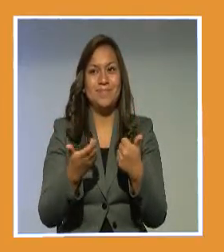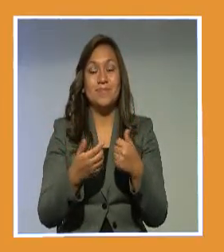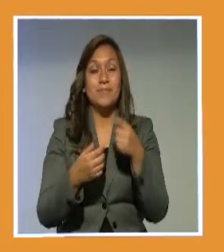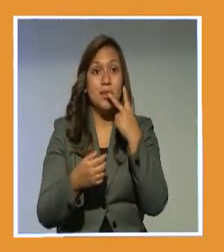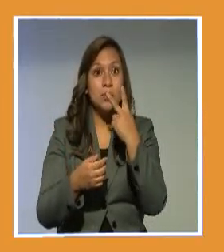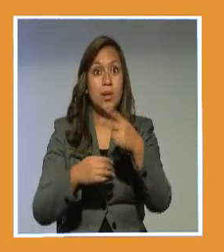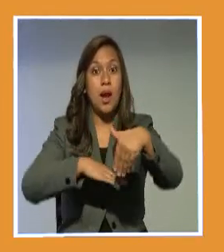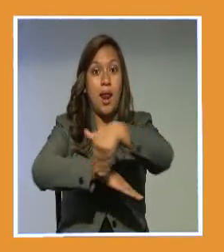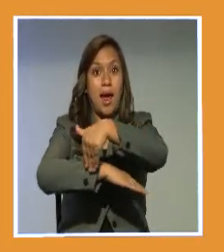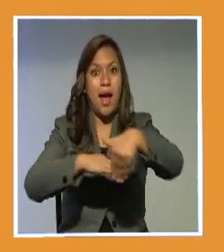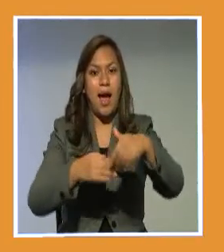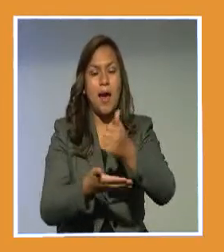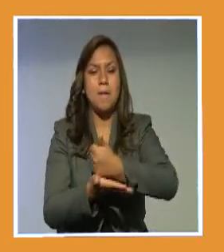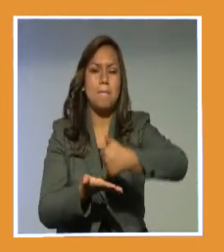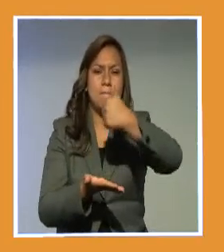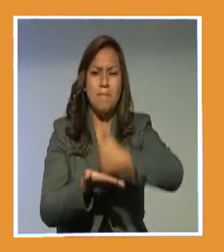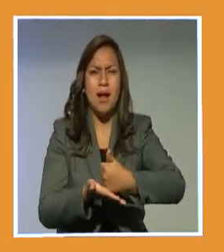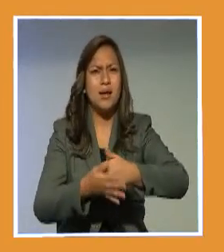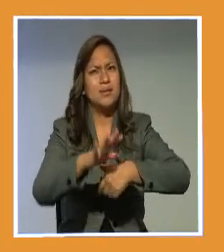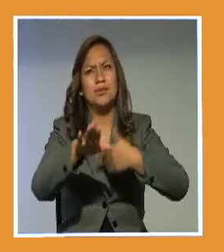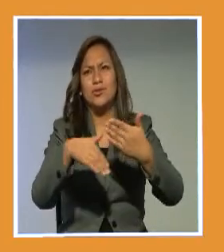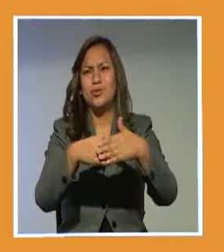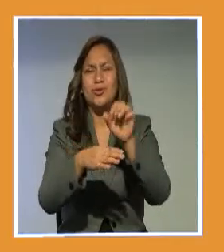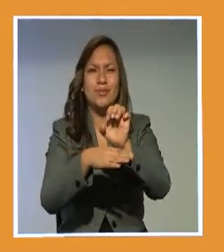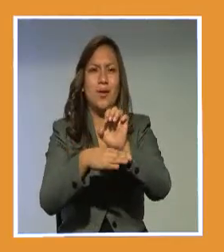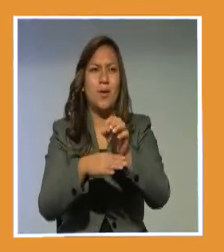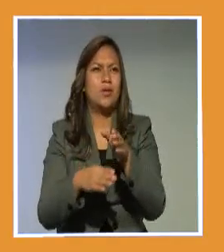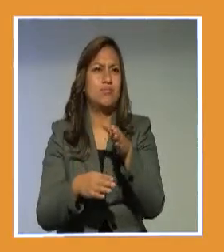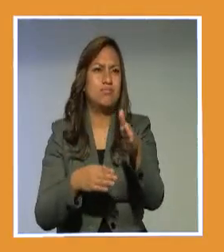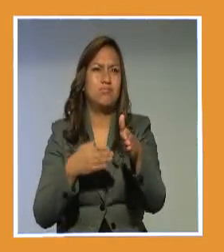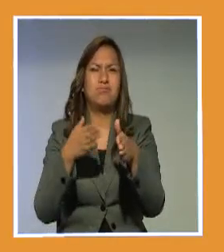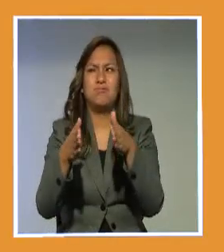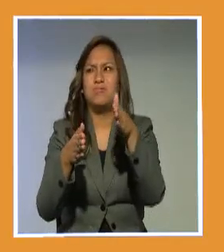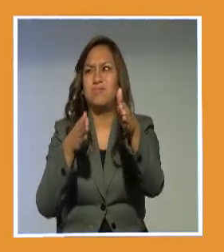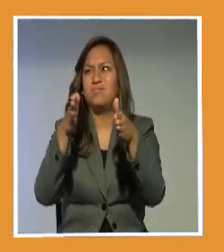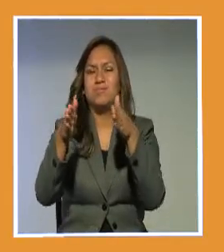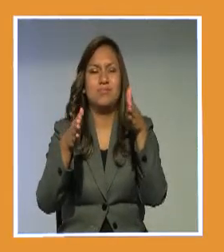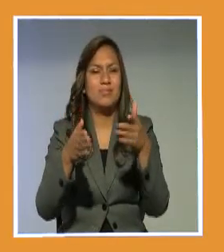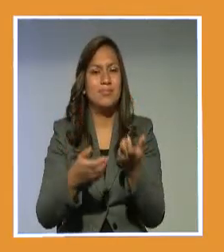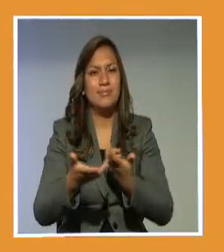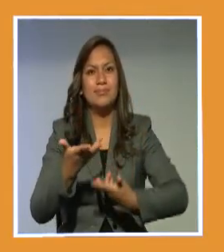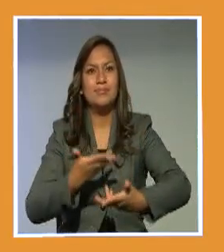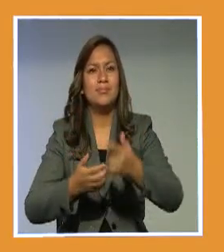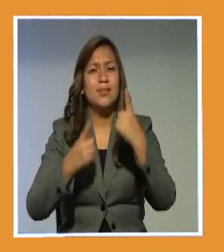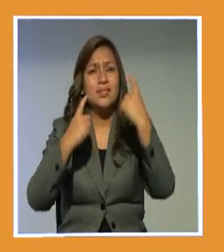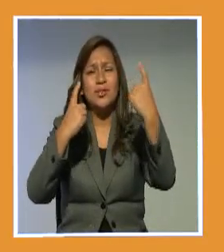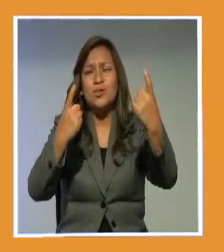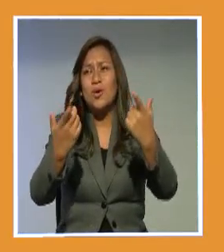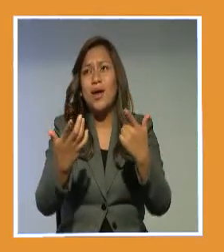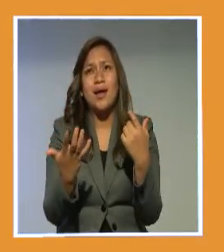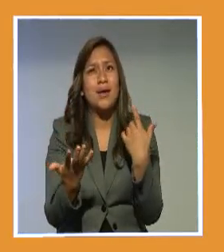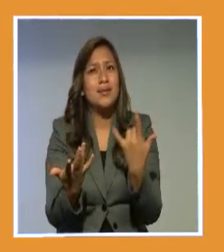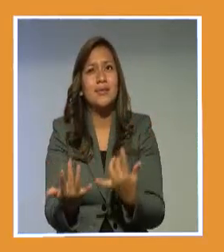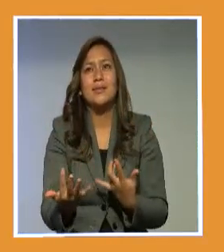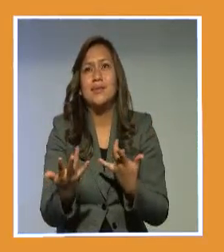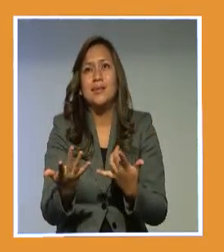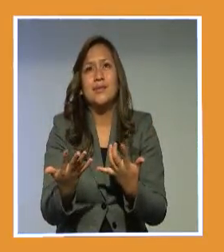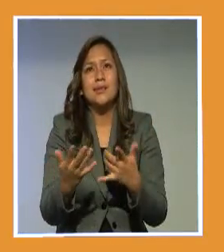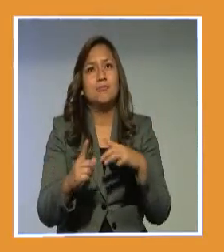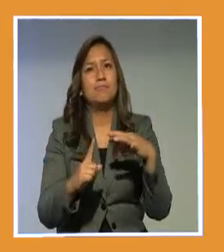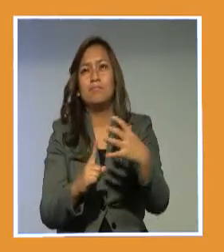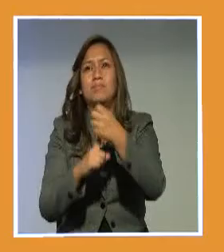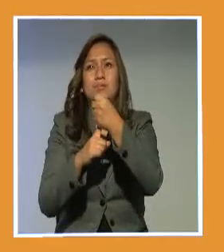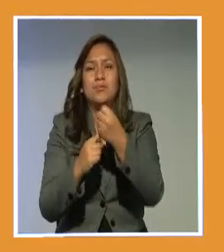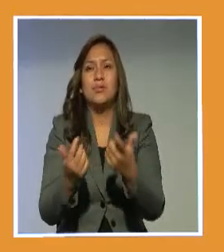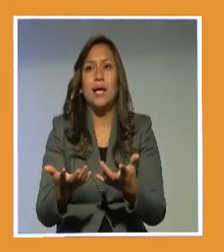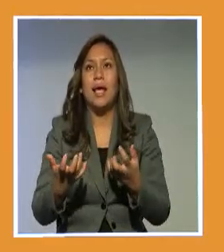las calles y plazas de este maravilloso Ecuador para seguir compartiendo los sueños, las esperanzas, las utopías que todavía siguen